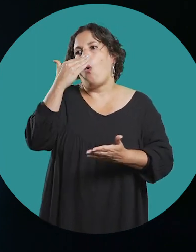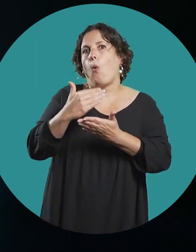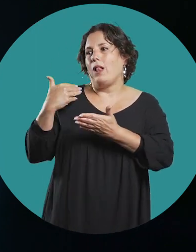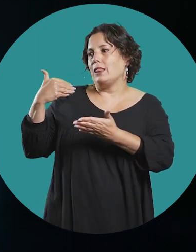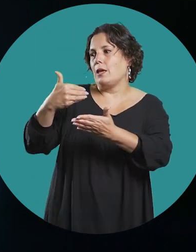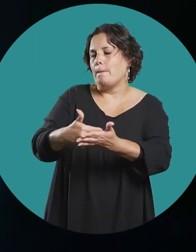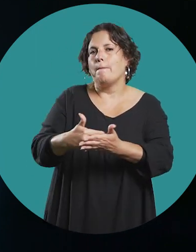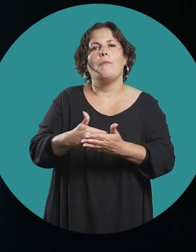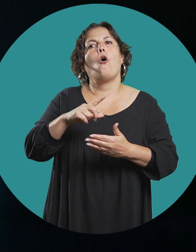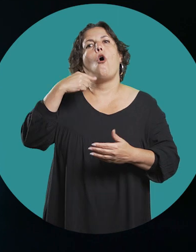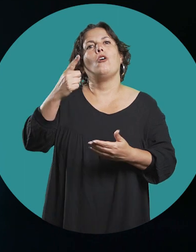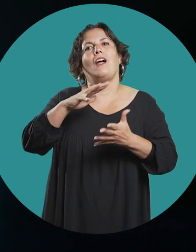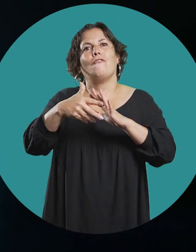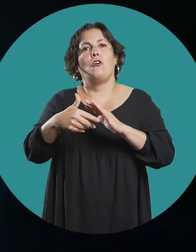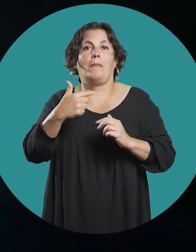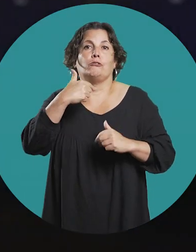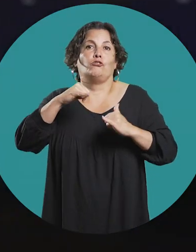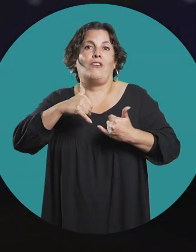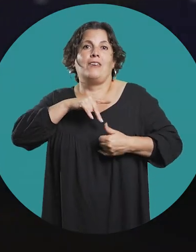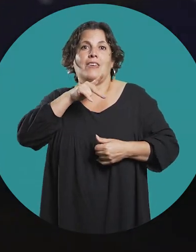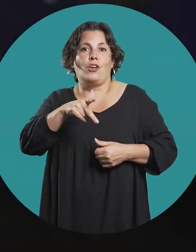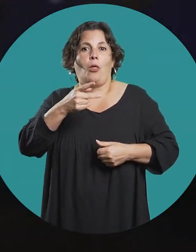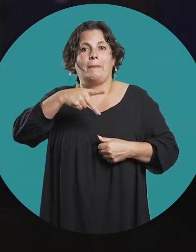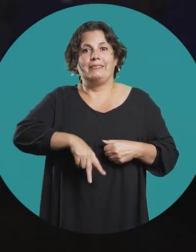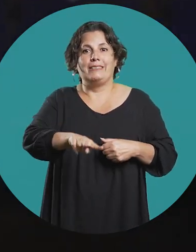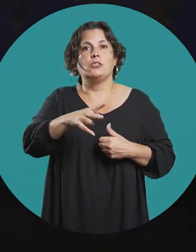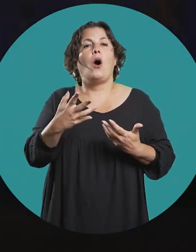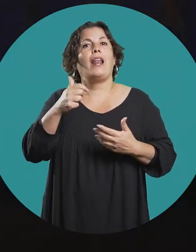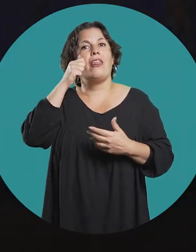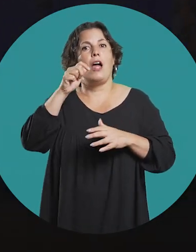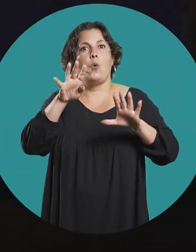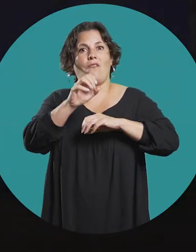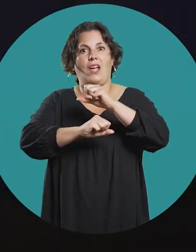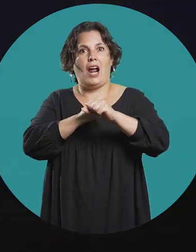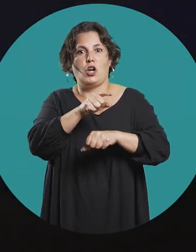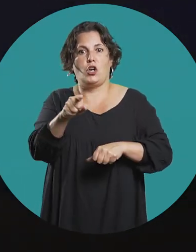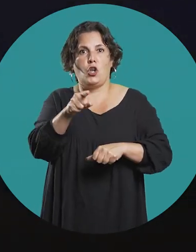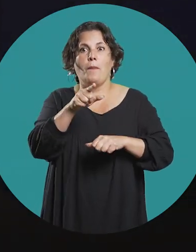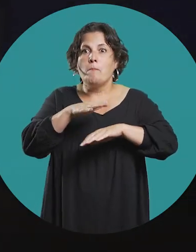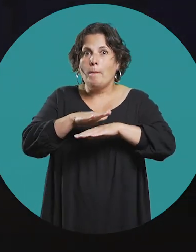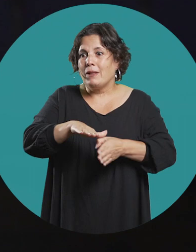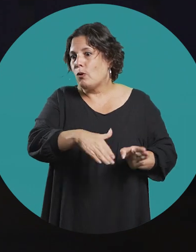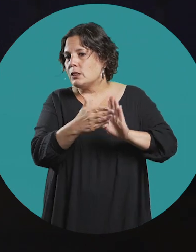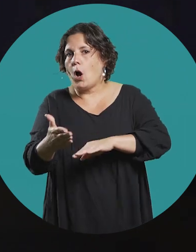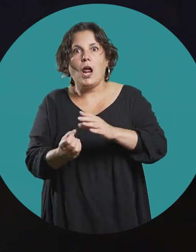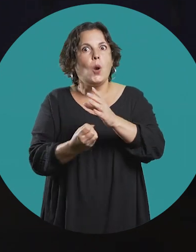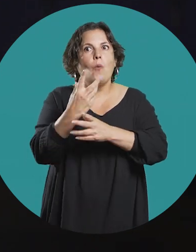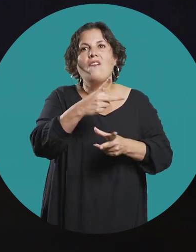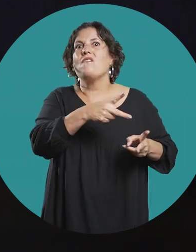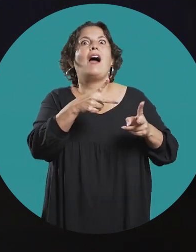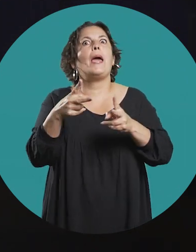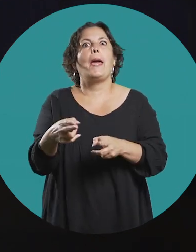últimos años, mi otra gran definición es que soy madre. Tengo mellizos que ahora tienen 9 años y desde ese momento se abrió una nueva